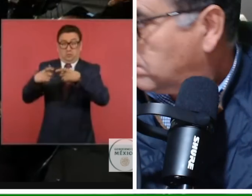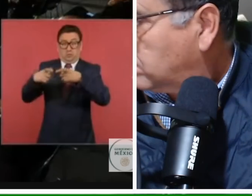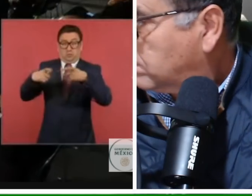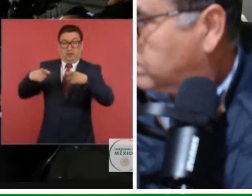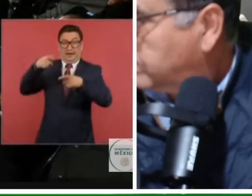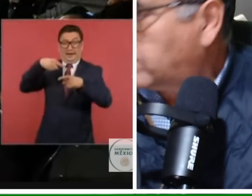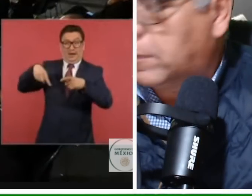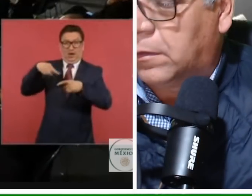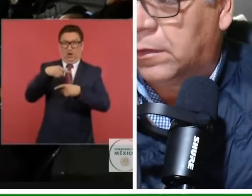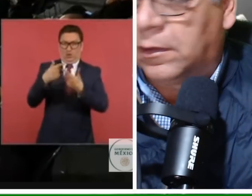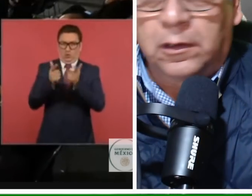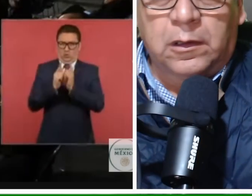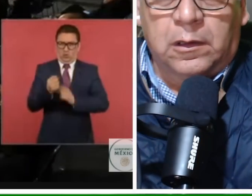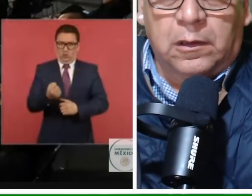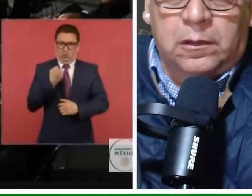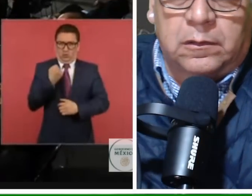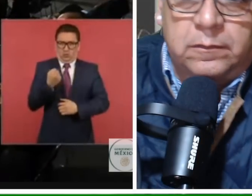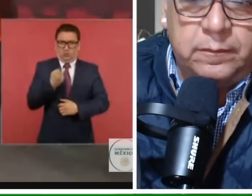poderoso